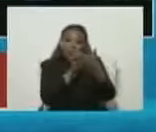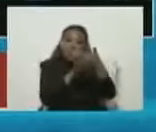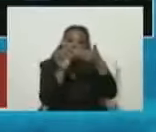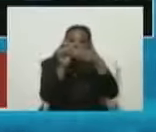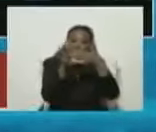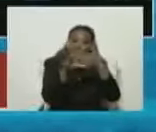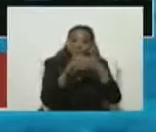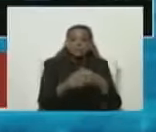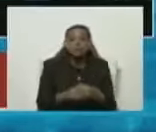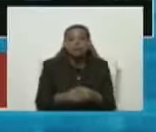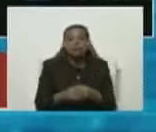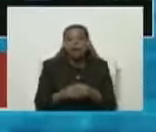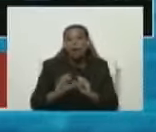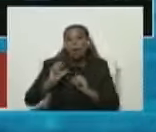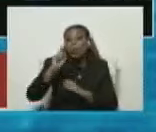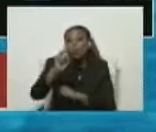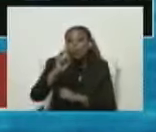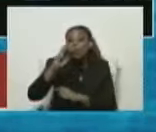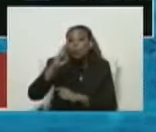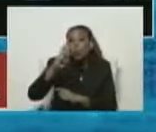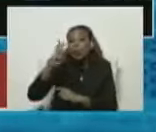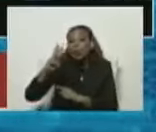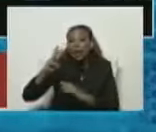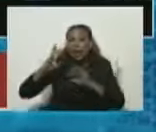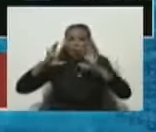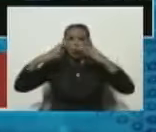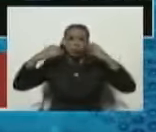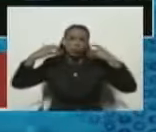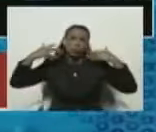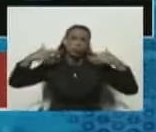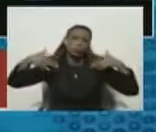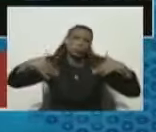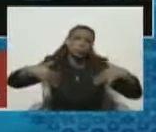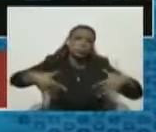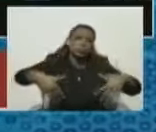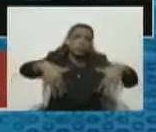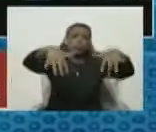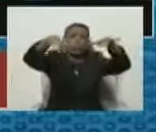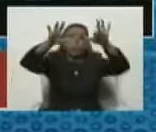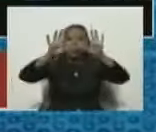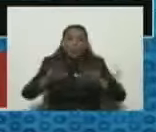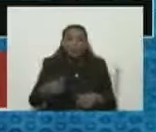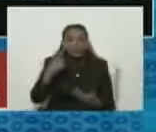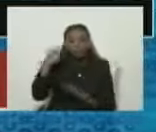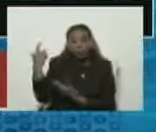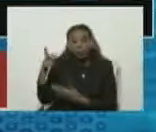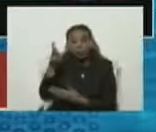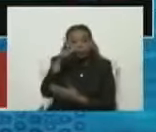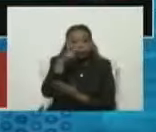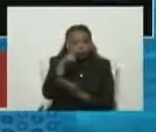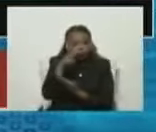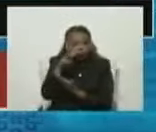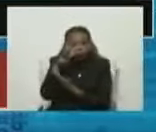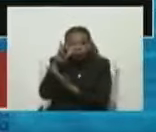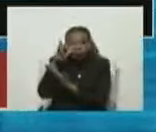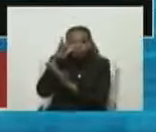Y a la cuenta de tres, yo me voy volando con una cámara